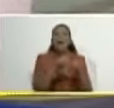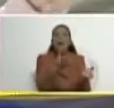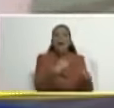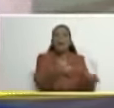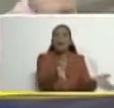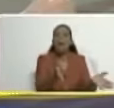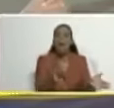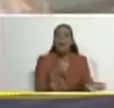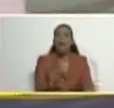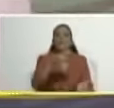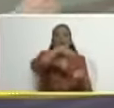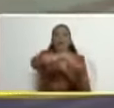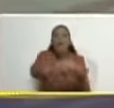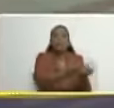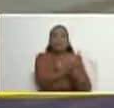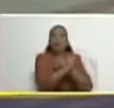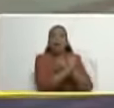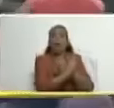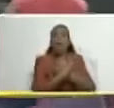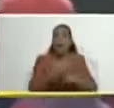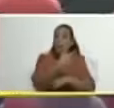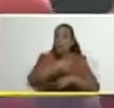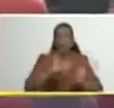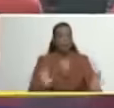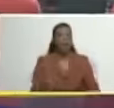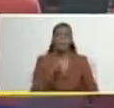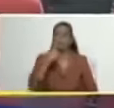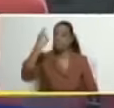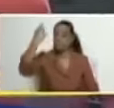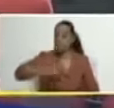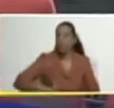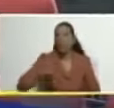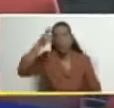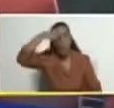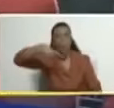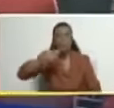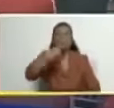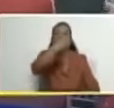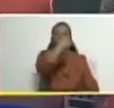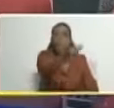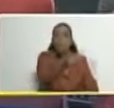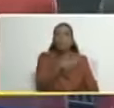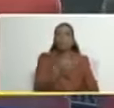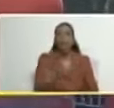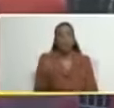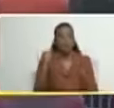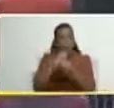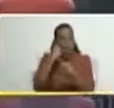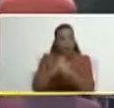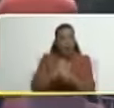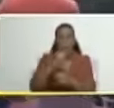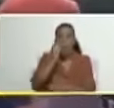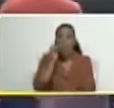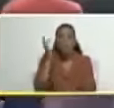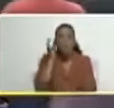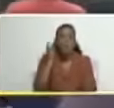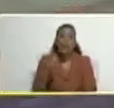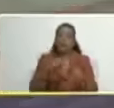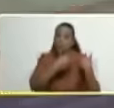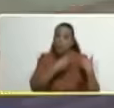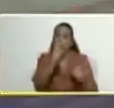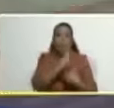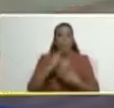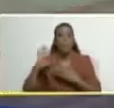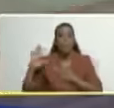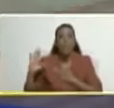regalárselo, ponérselo de rodillas a los imperios, aquí ha estado esta clase trabajadora. Así que esos trabajadores asumen este compromiso